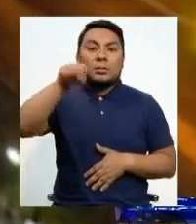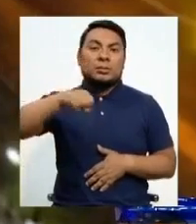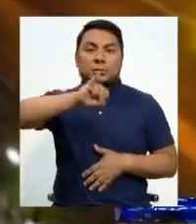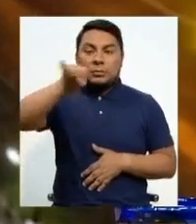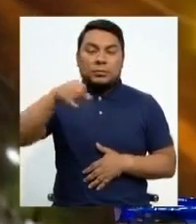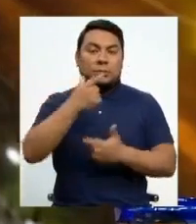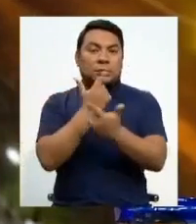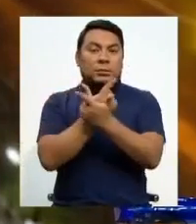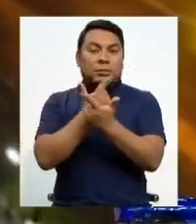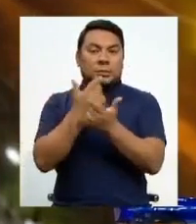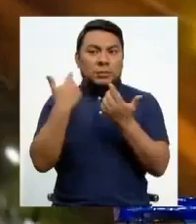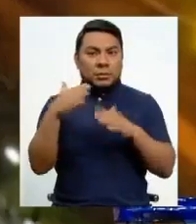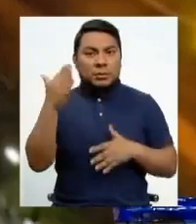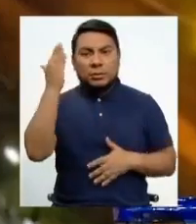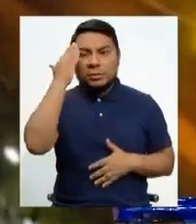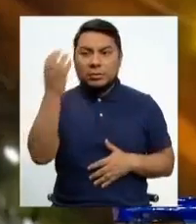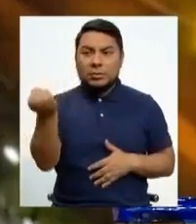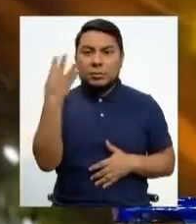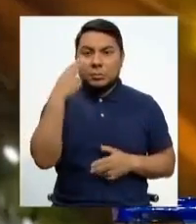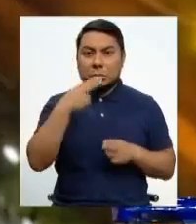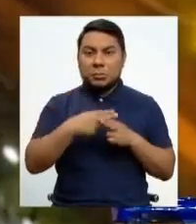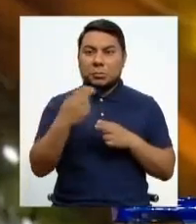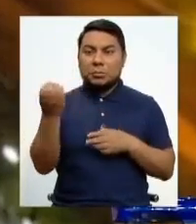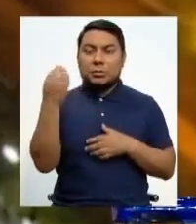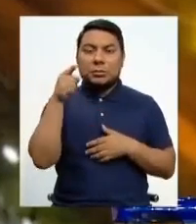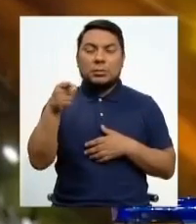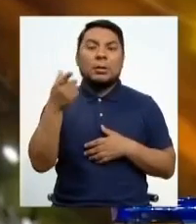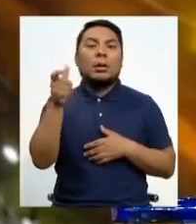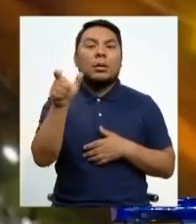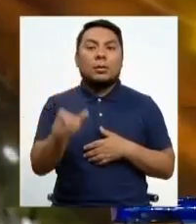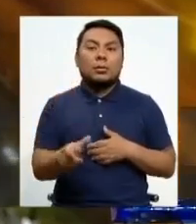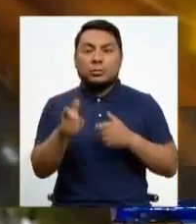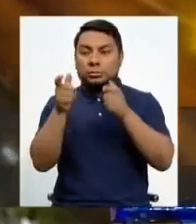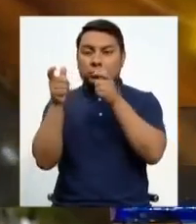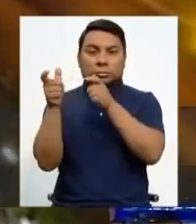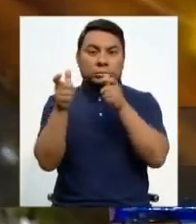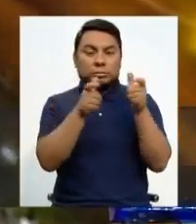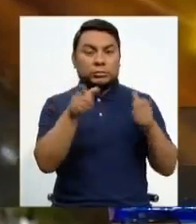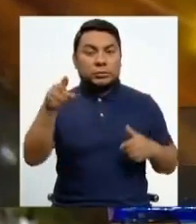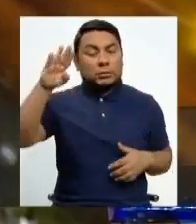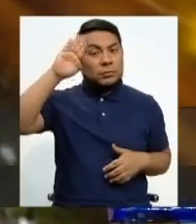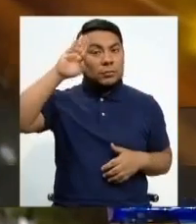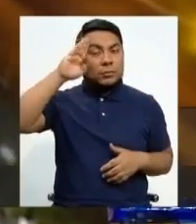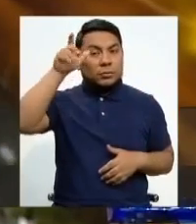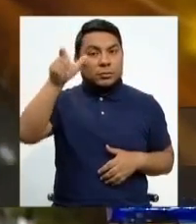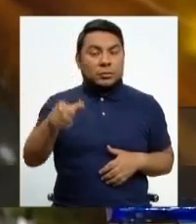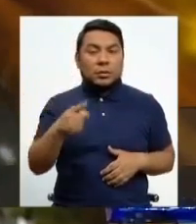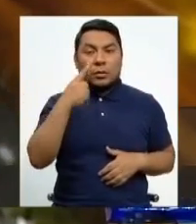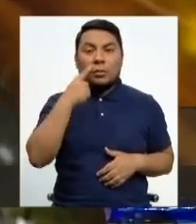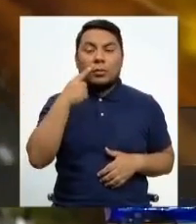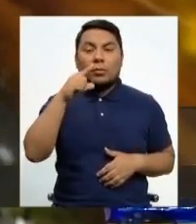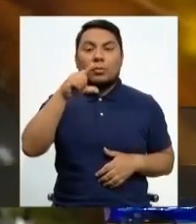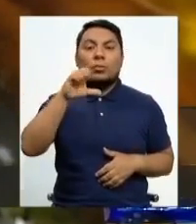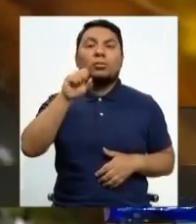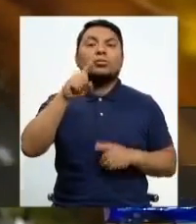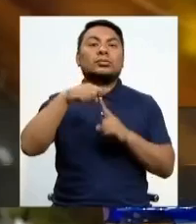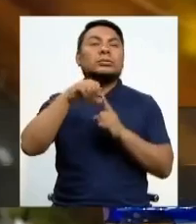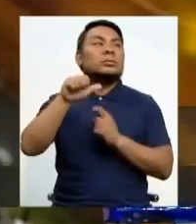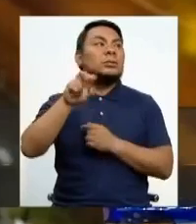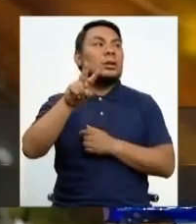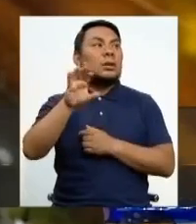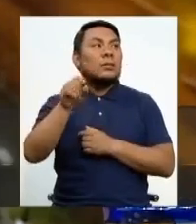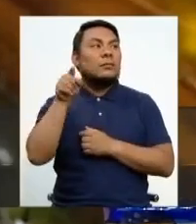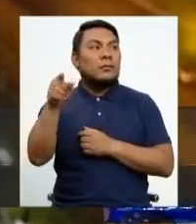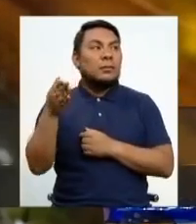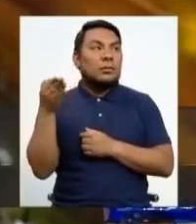según se ha sabido hace instantes, luego que el inspector general de la policía, teniente Gustavo Hananel García, hizo